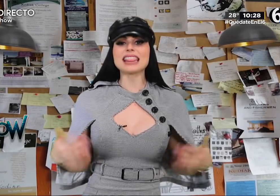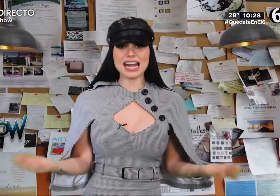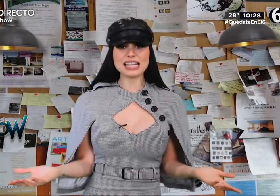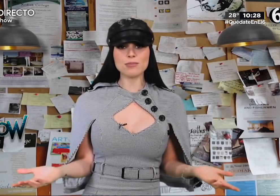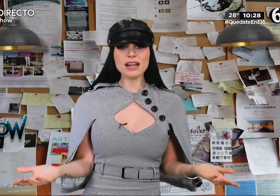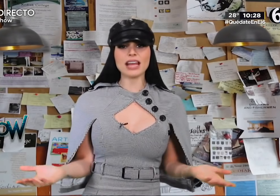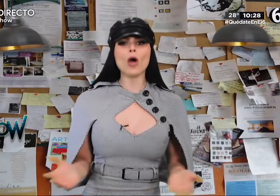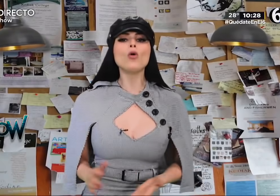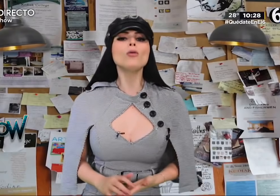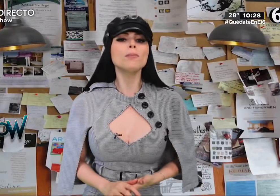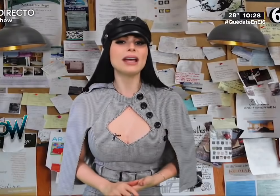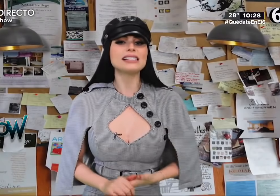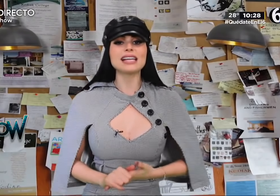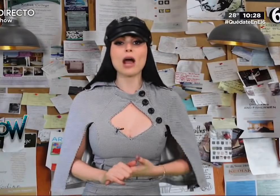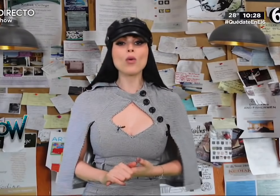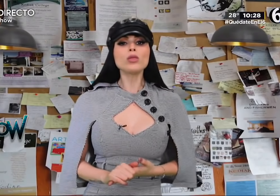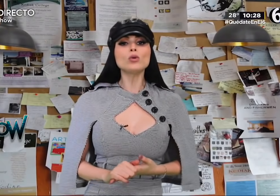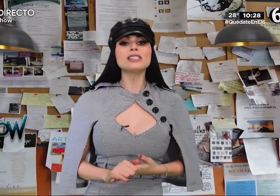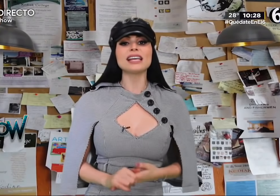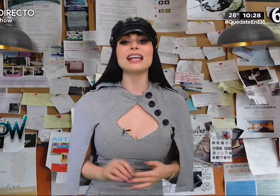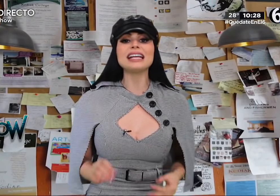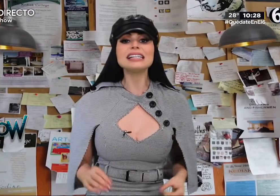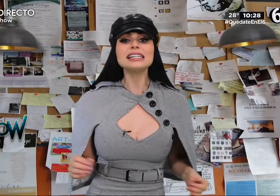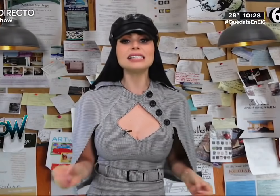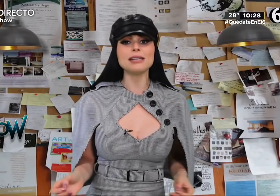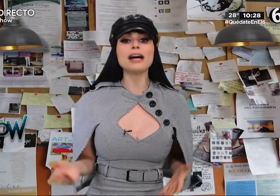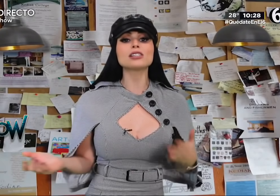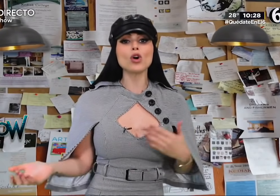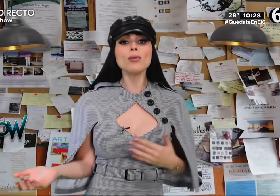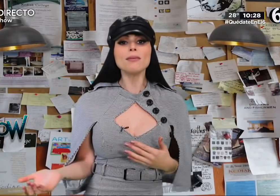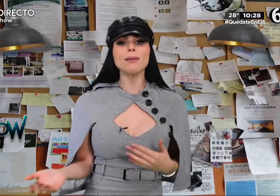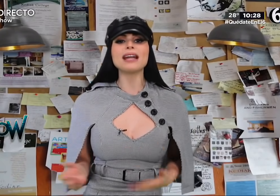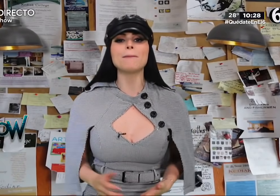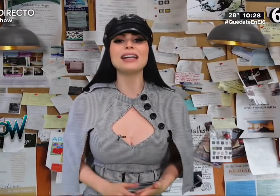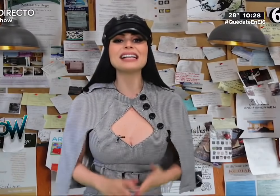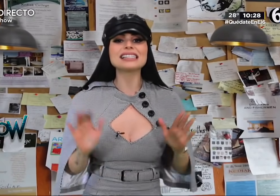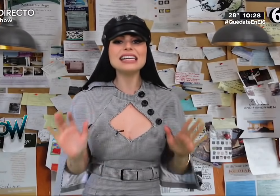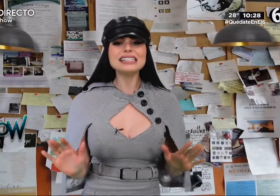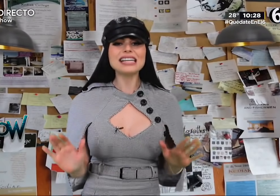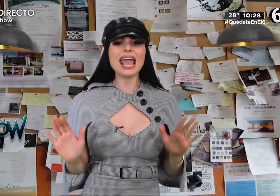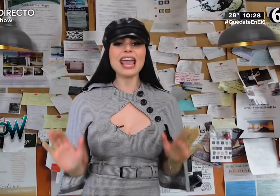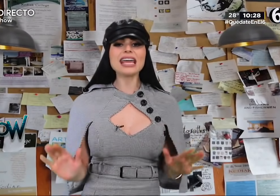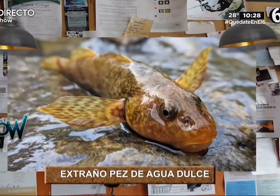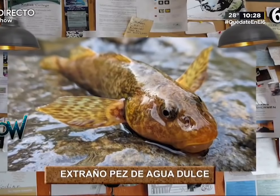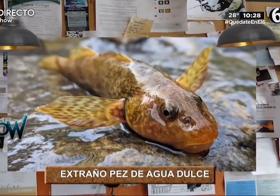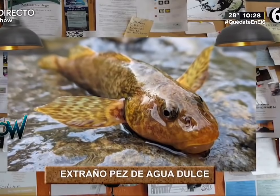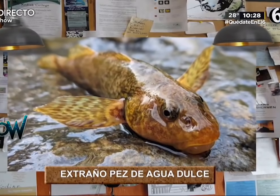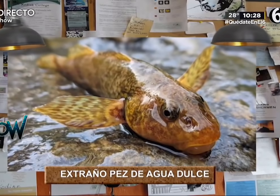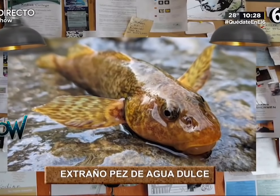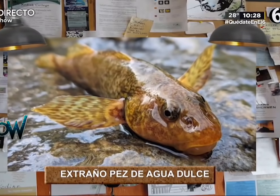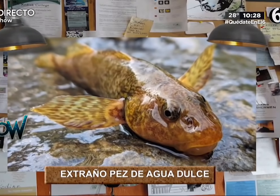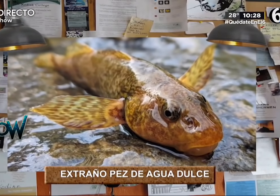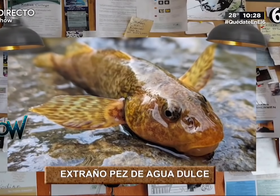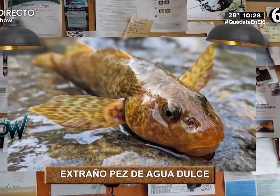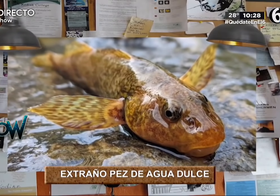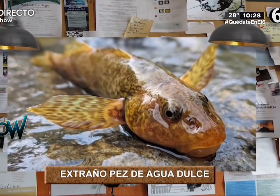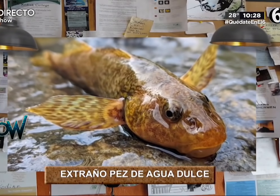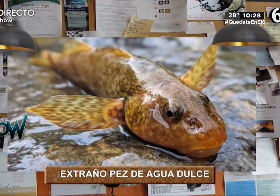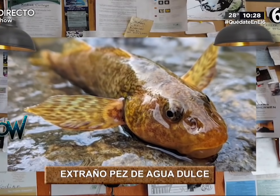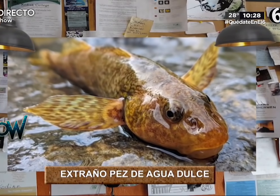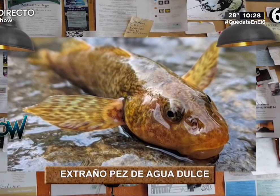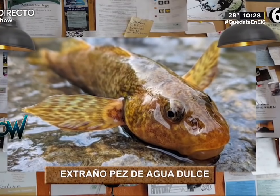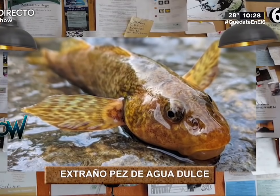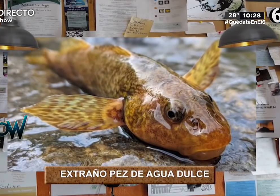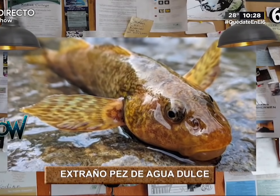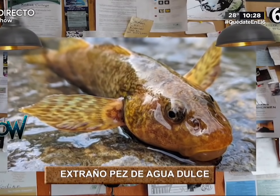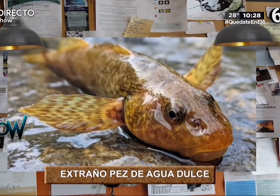trata del asprete, un pez de agua dulce del que se estima sobreviven apenas 15 ejemplares a lo largo de